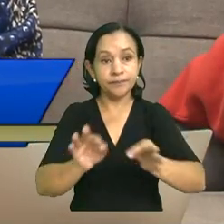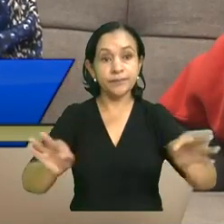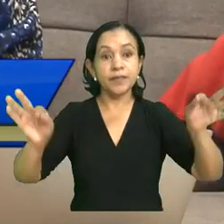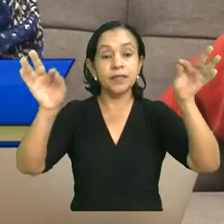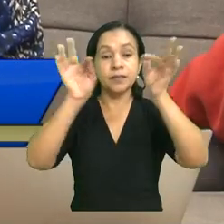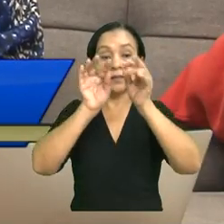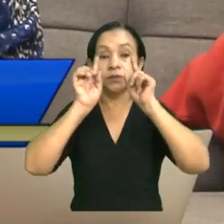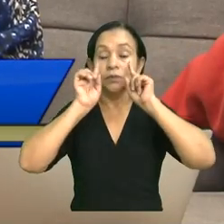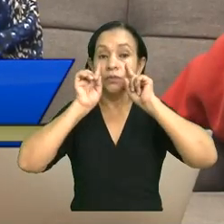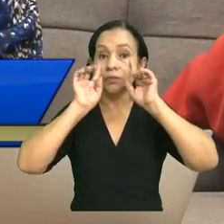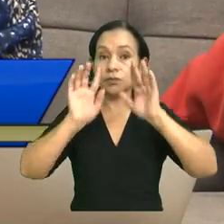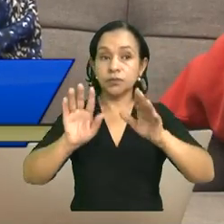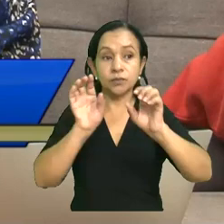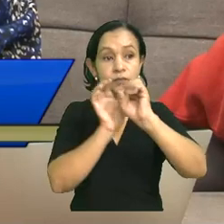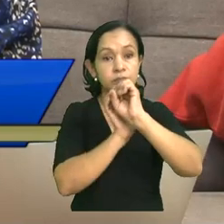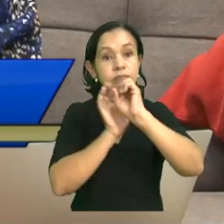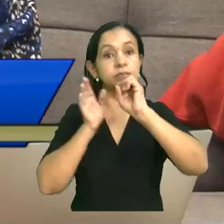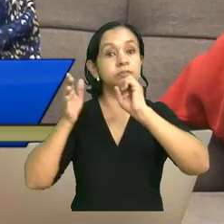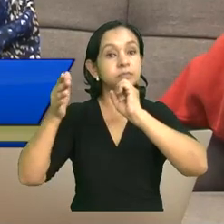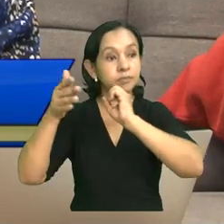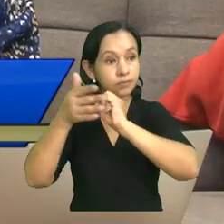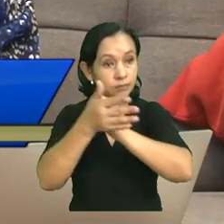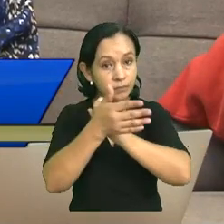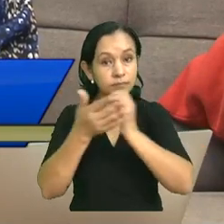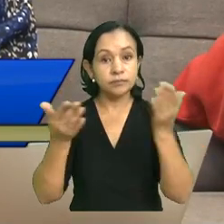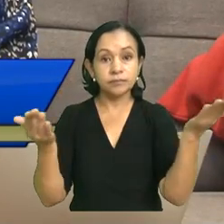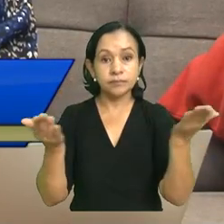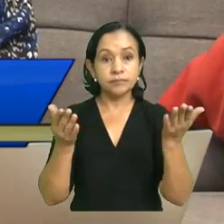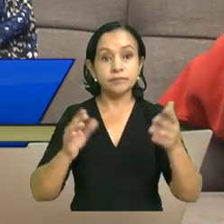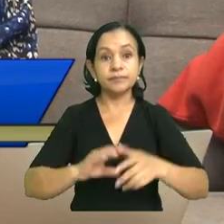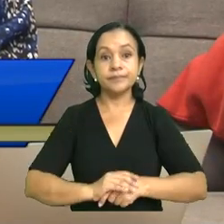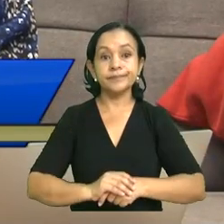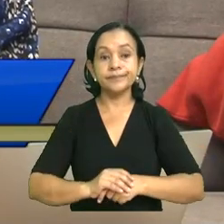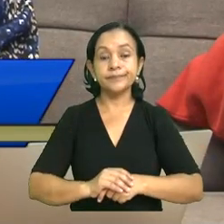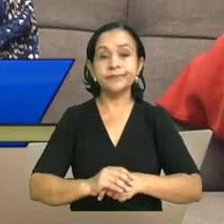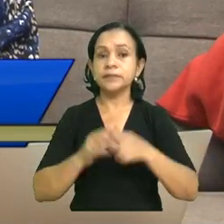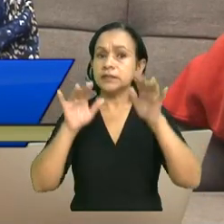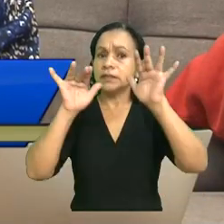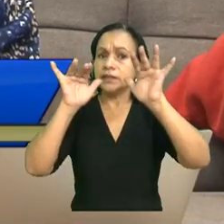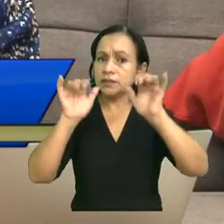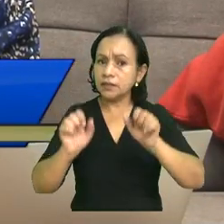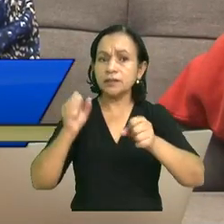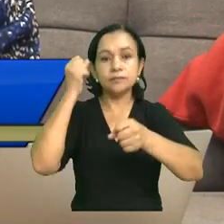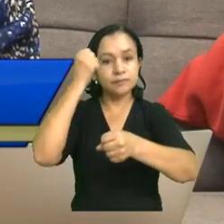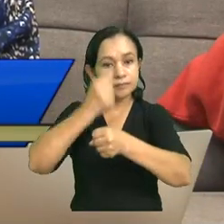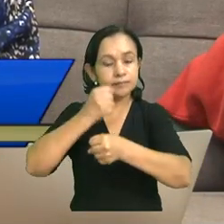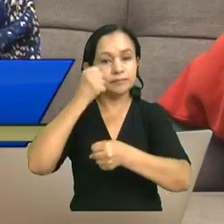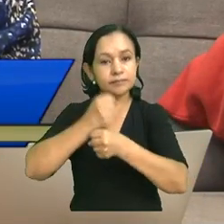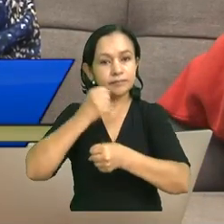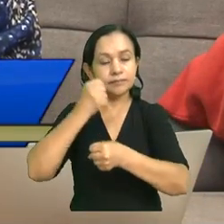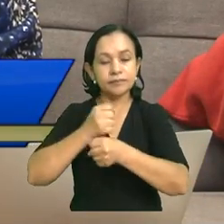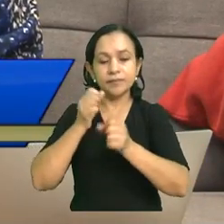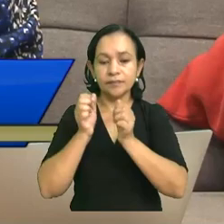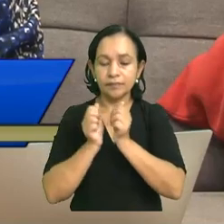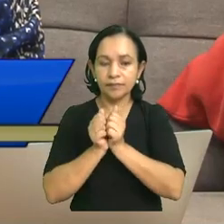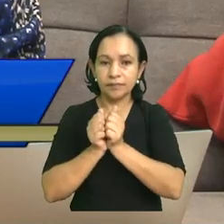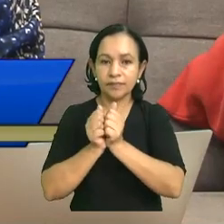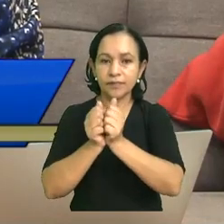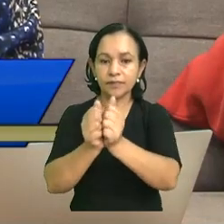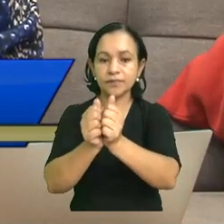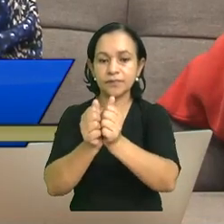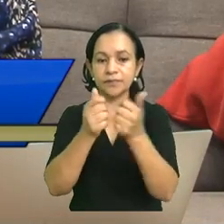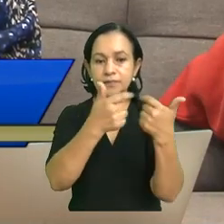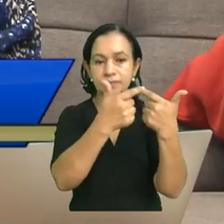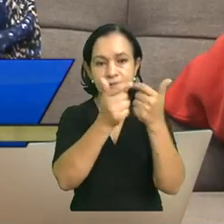prevención del coronavirus. Entonces, se ha estado trabajando acompañando a las